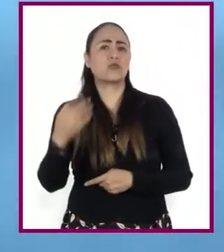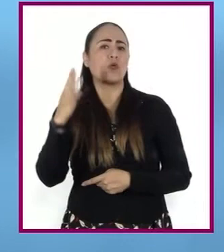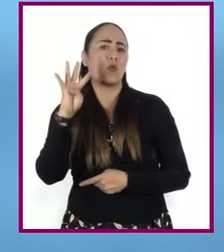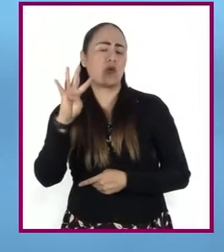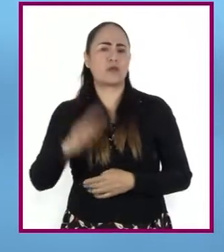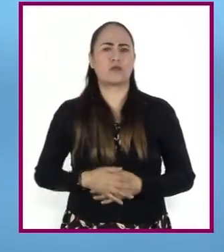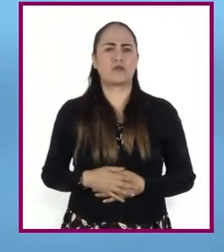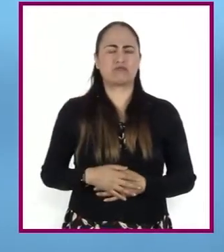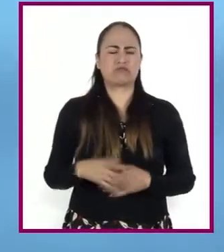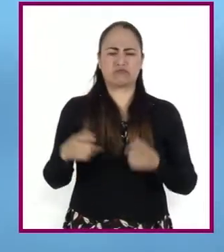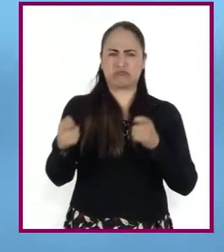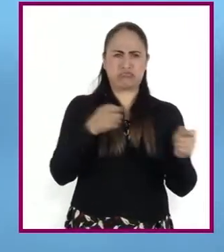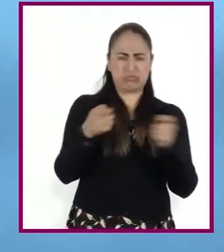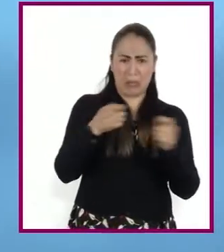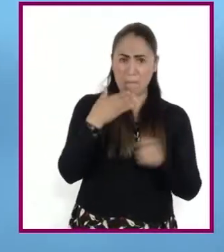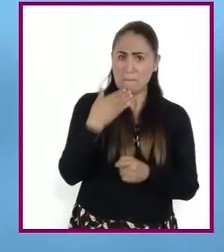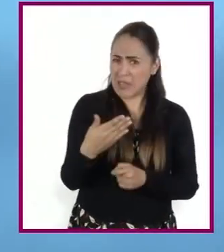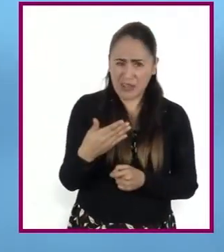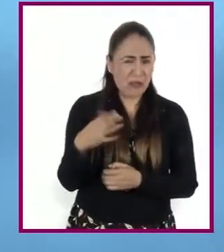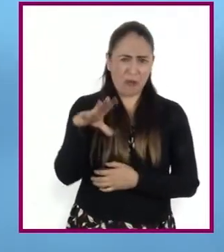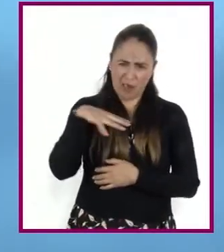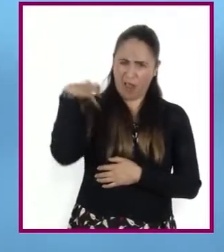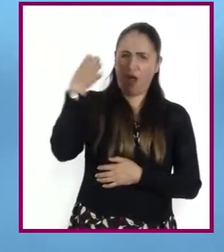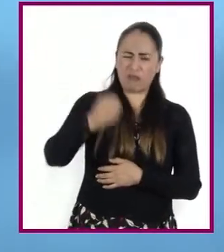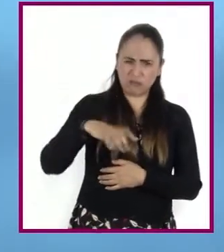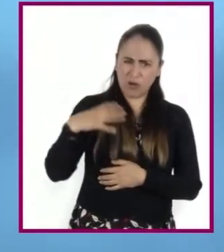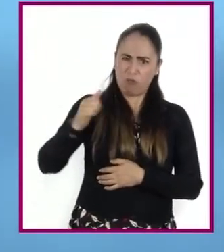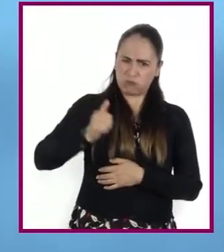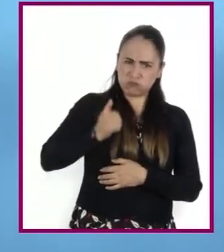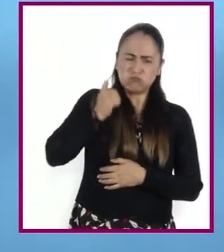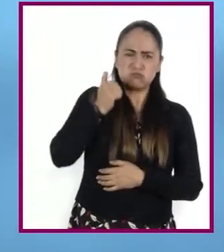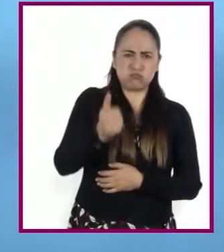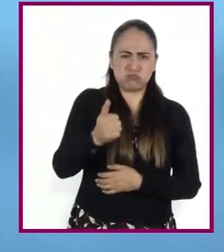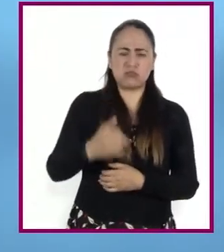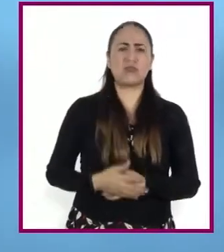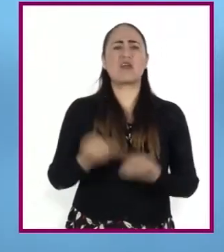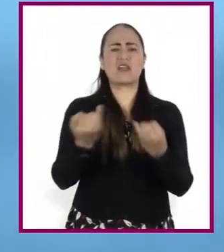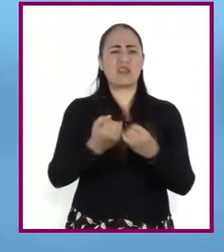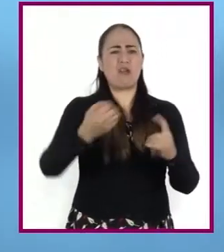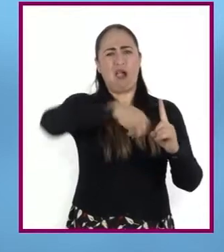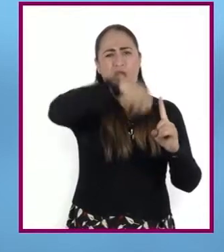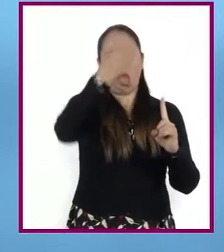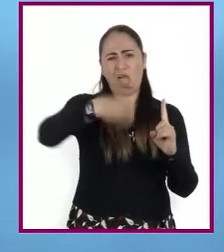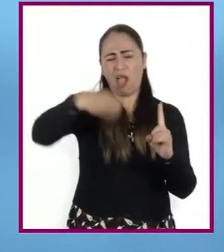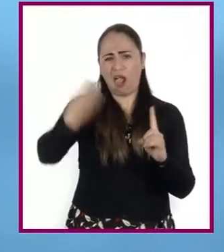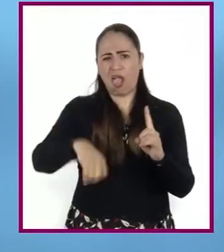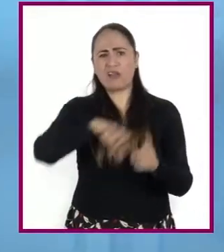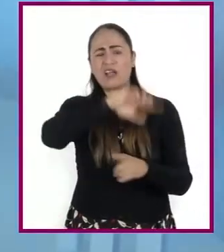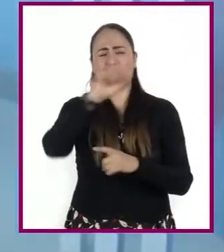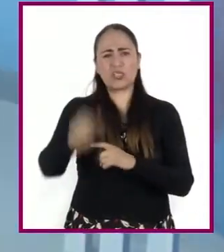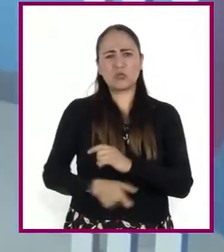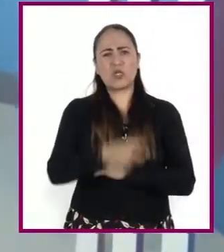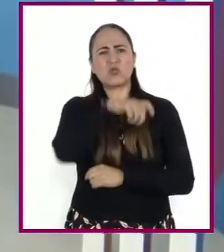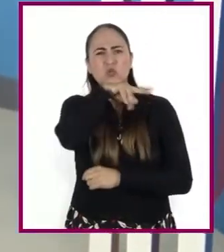españoles. En 1528, la corona española traspasó el poder político y jurídico a la primera